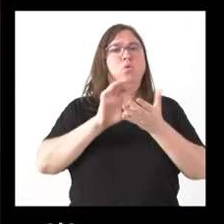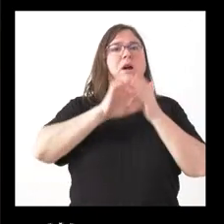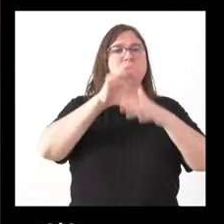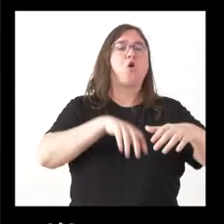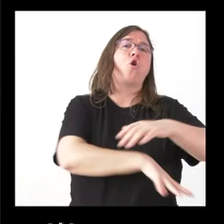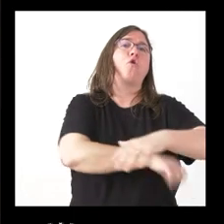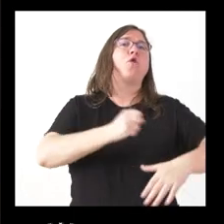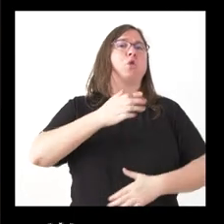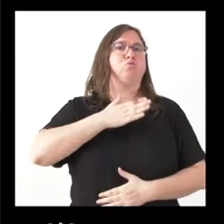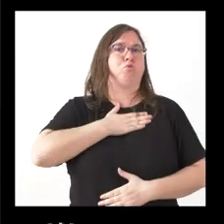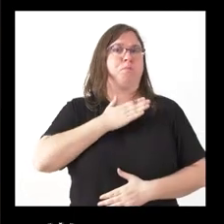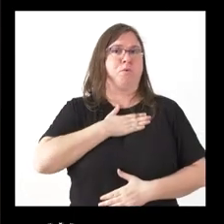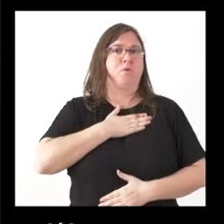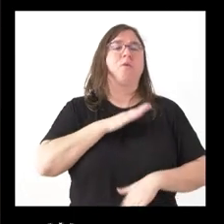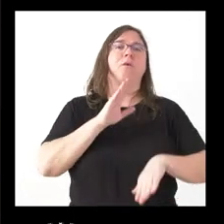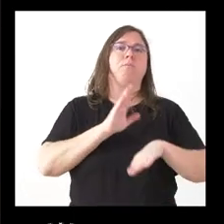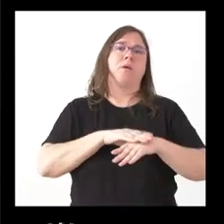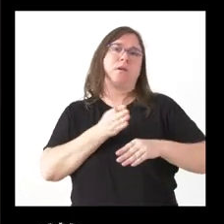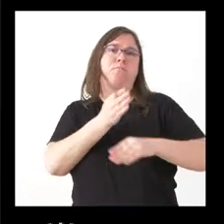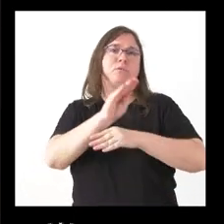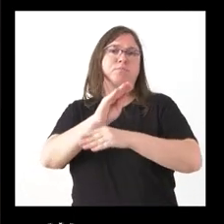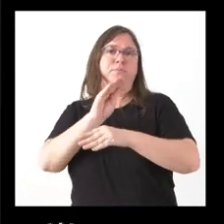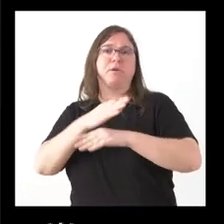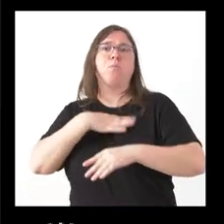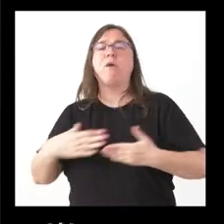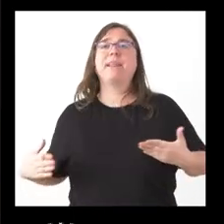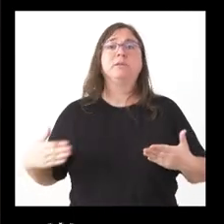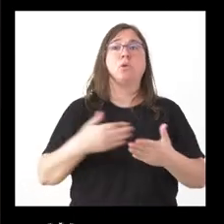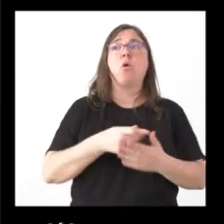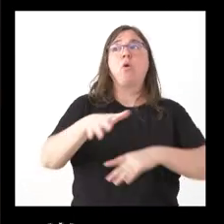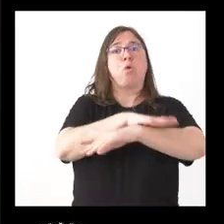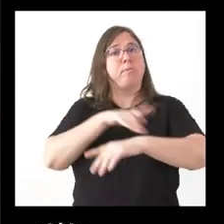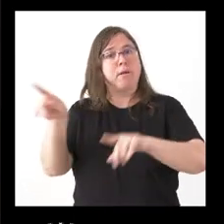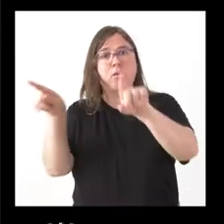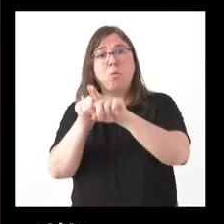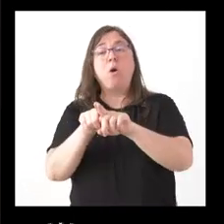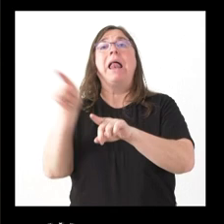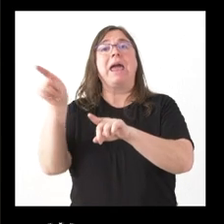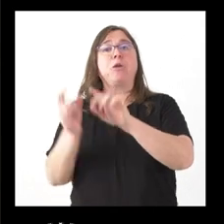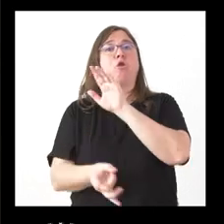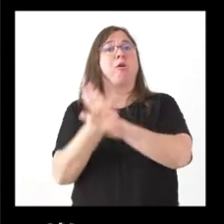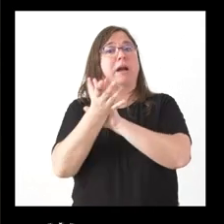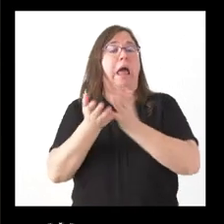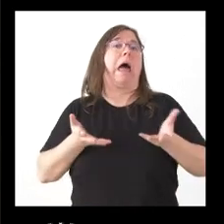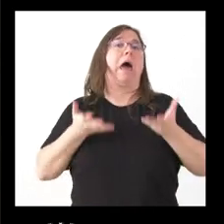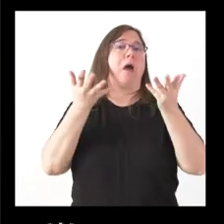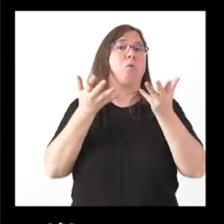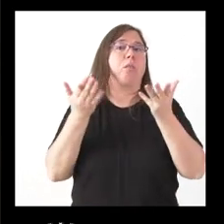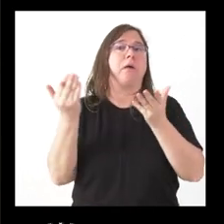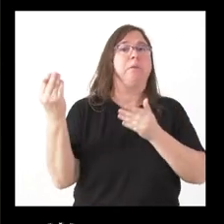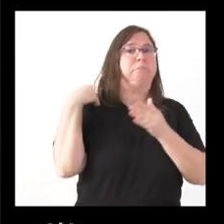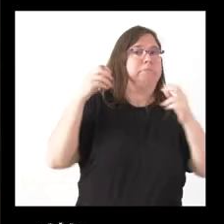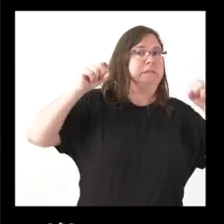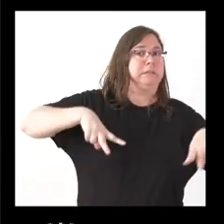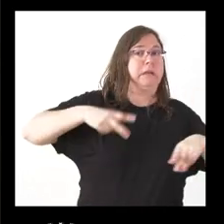autónomos propios para complementar y que lleguen a todos que hagan ellos lo mismo las ayudas que ellos ponen en marcha sin contar con nosotros las hagan bien